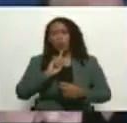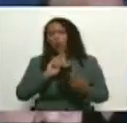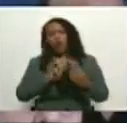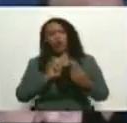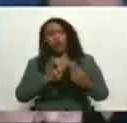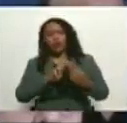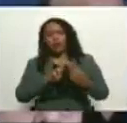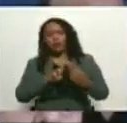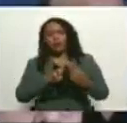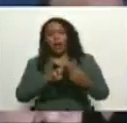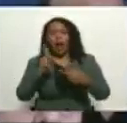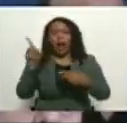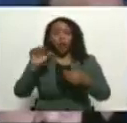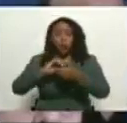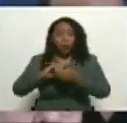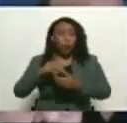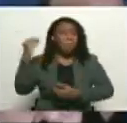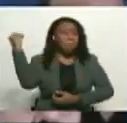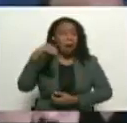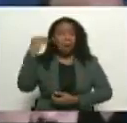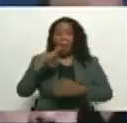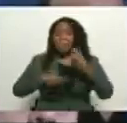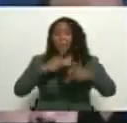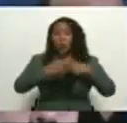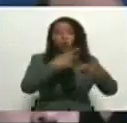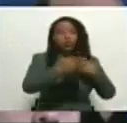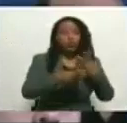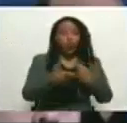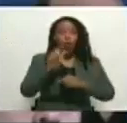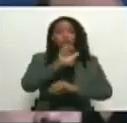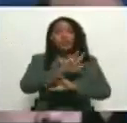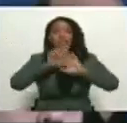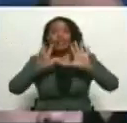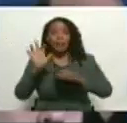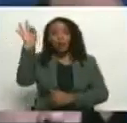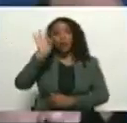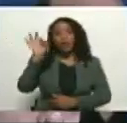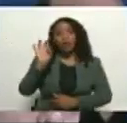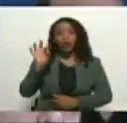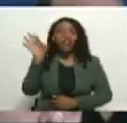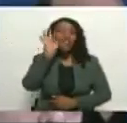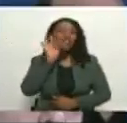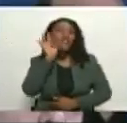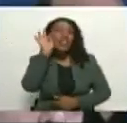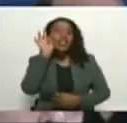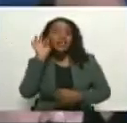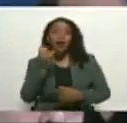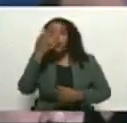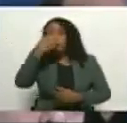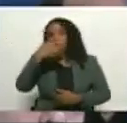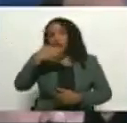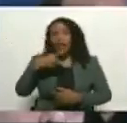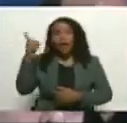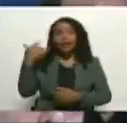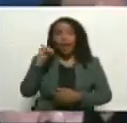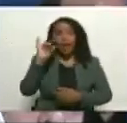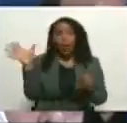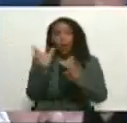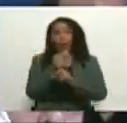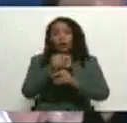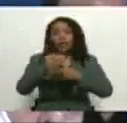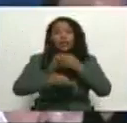fresa del país, con el 83% de la producción de fresa del país está allá. Hemos logrado aumentar